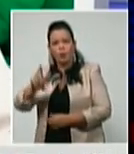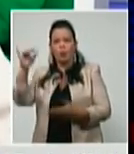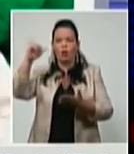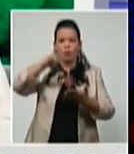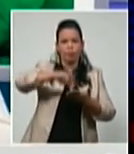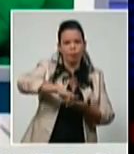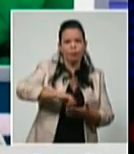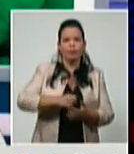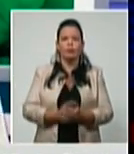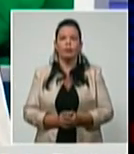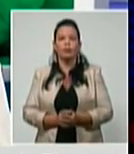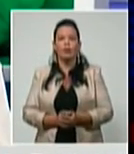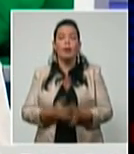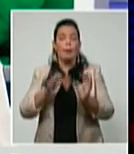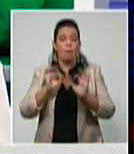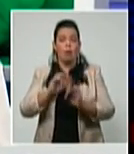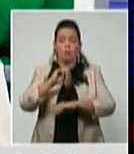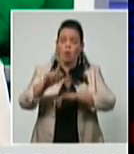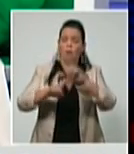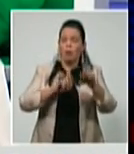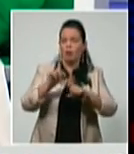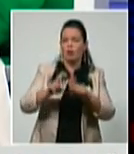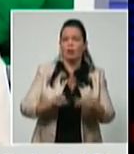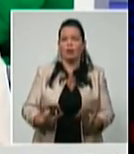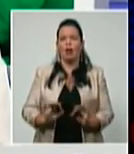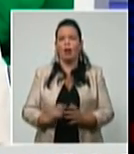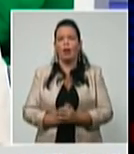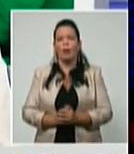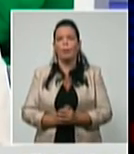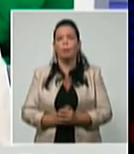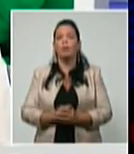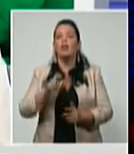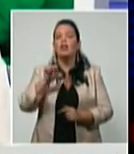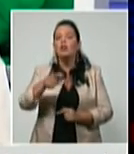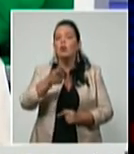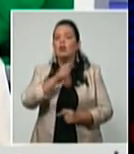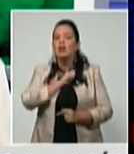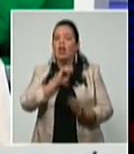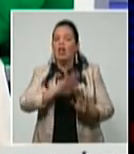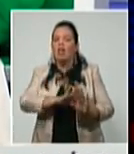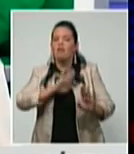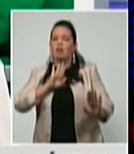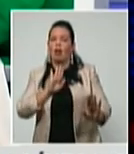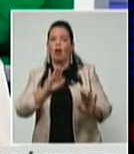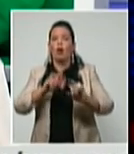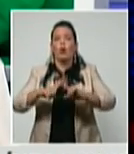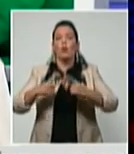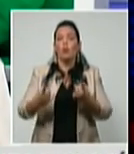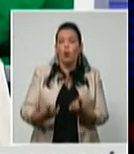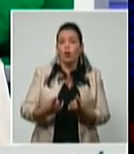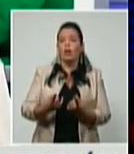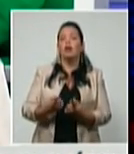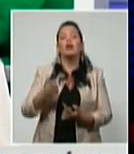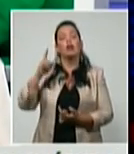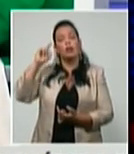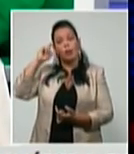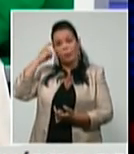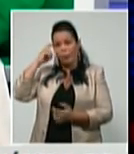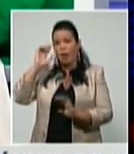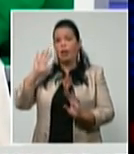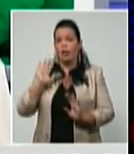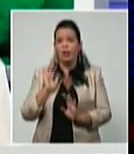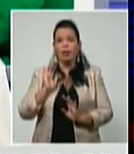se hace a estos casos, para evitar, porque se pueden imaginar que no se haga nada de